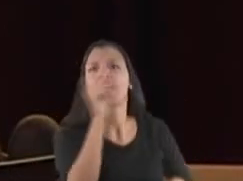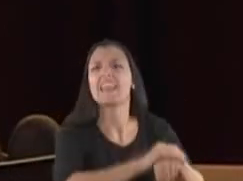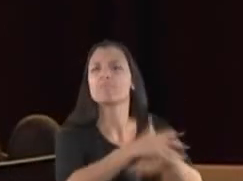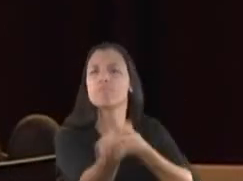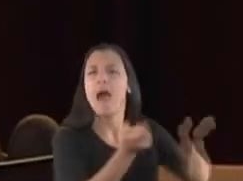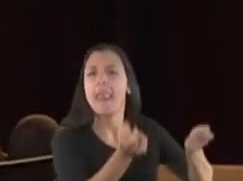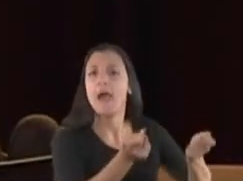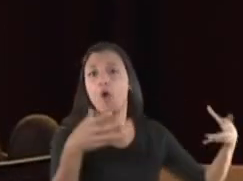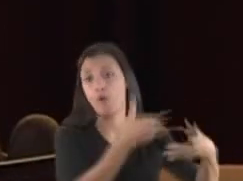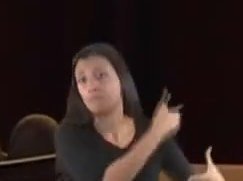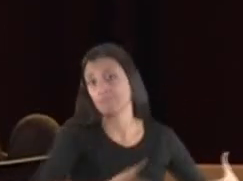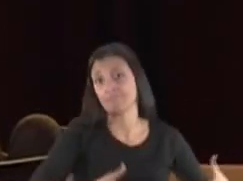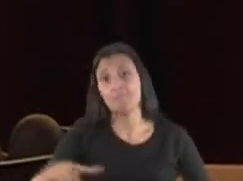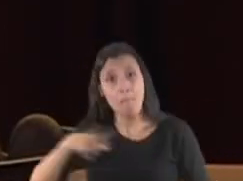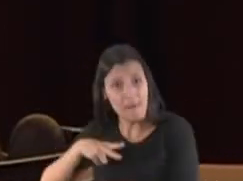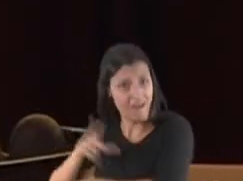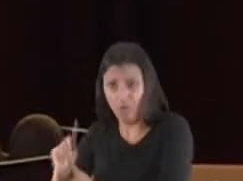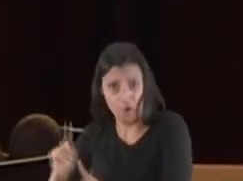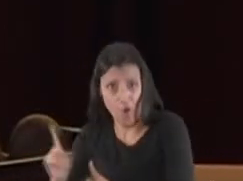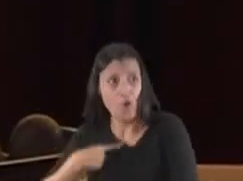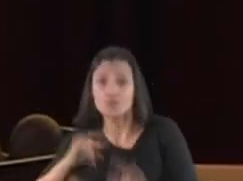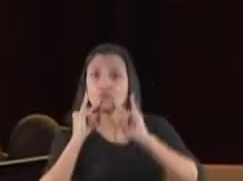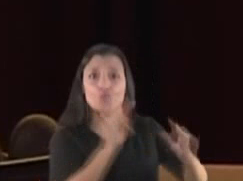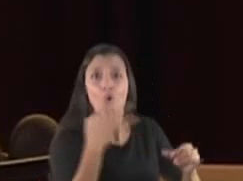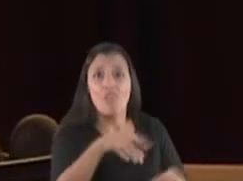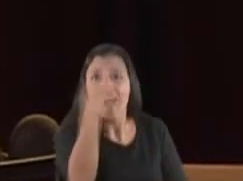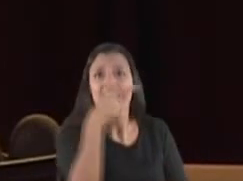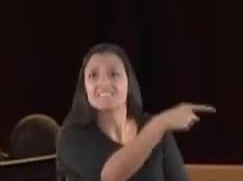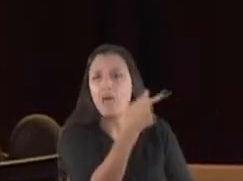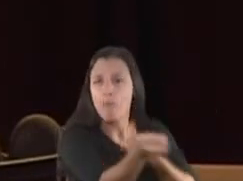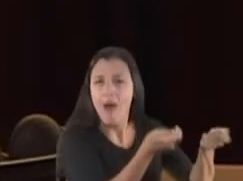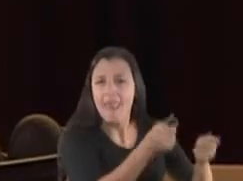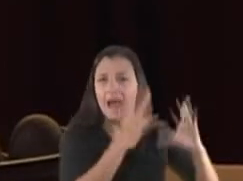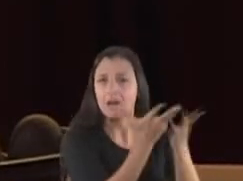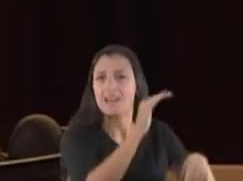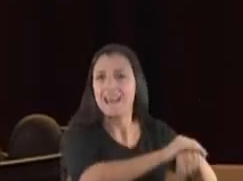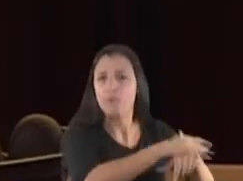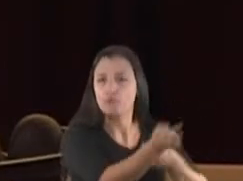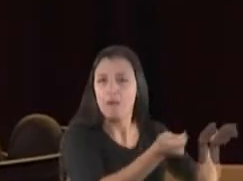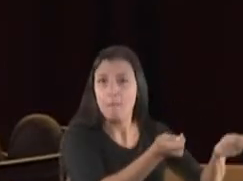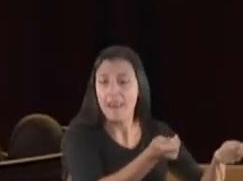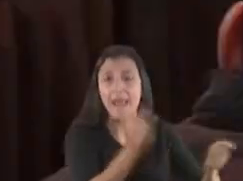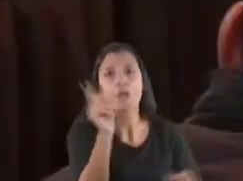sector privado no lo considera como un negocio para asumir riesgos.